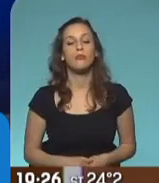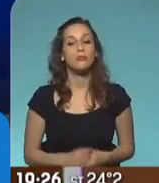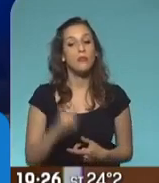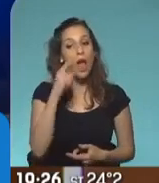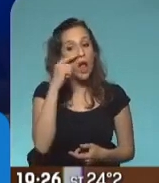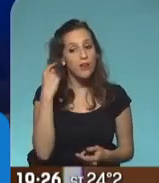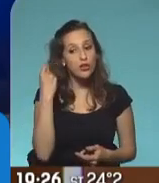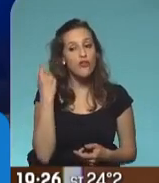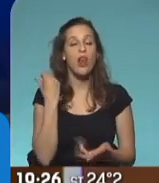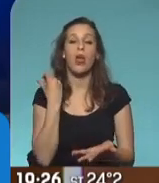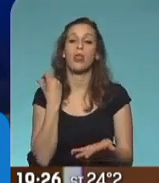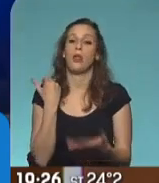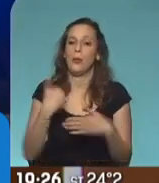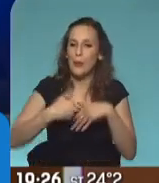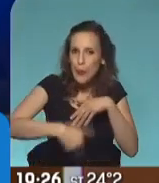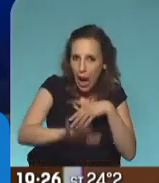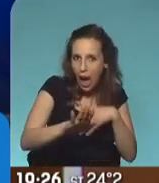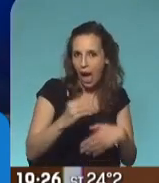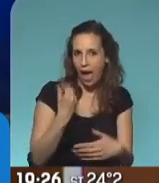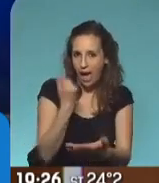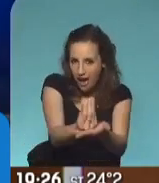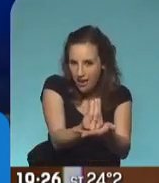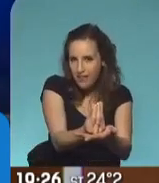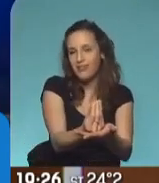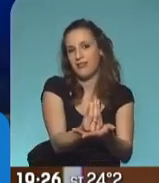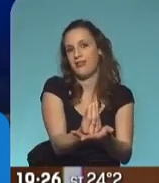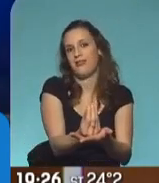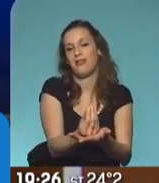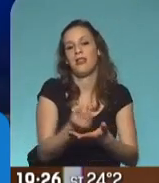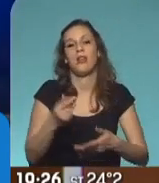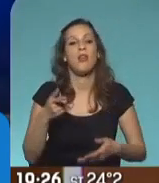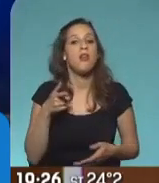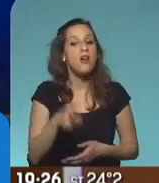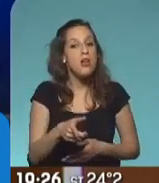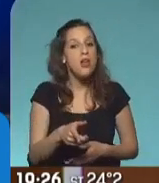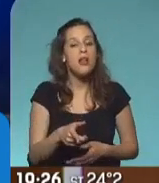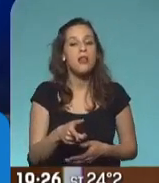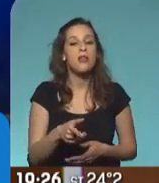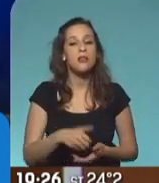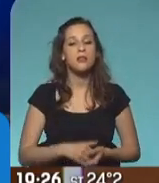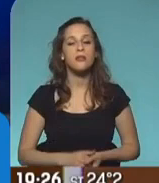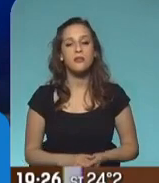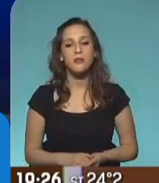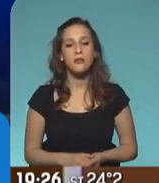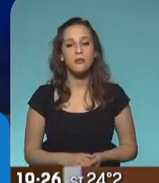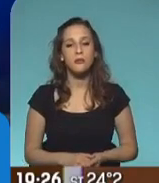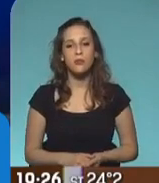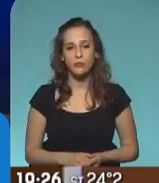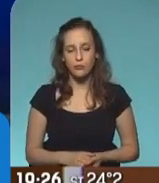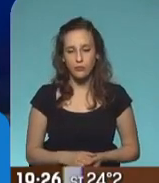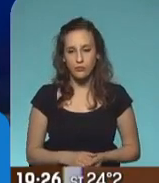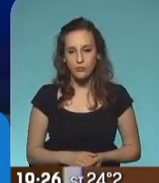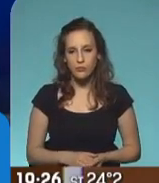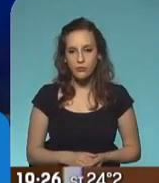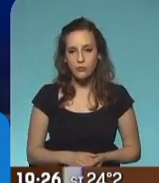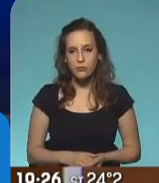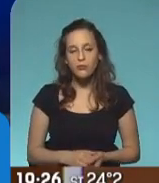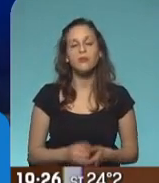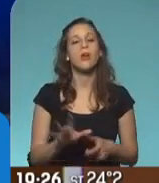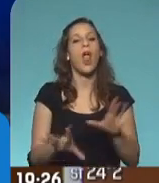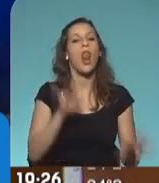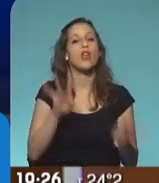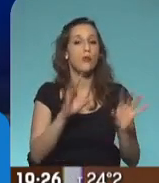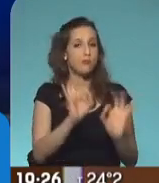una señal, creo que bastante importante, al hacer su primer viaje después de las elecciones primarias hacia